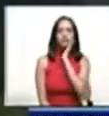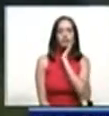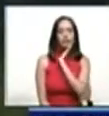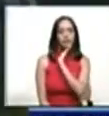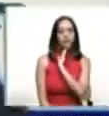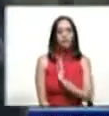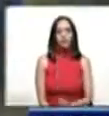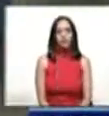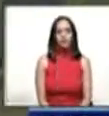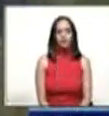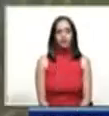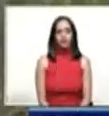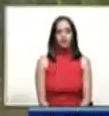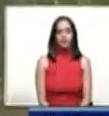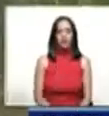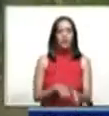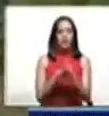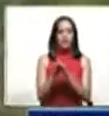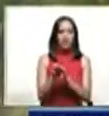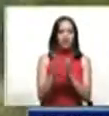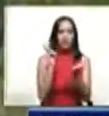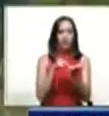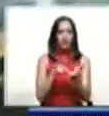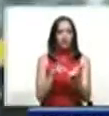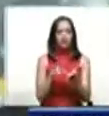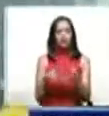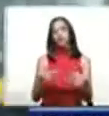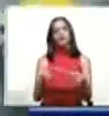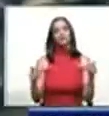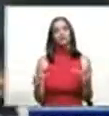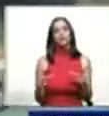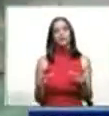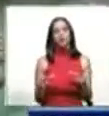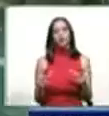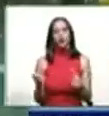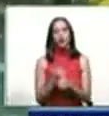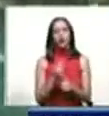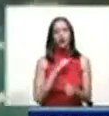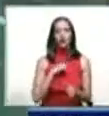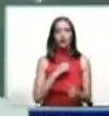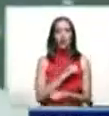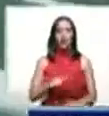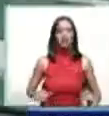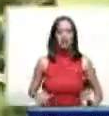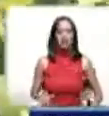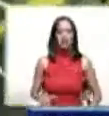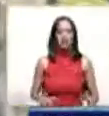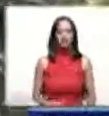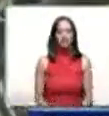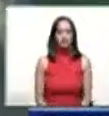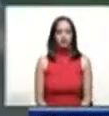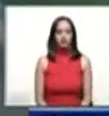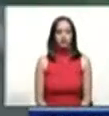Estamos en el sitio de los acontecimientos donde fueron emboscados nuestros guardias nacionales y lamentablemente con el